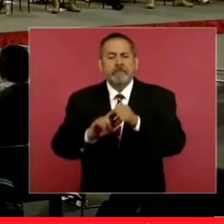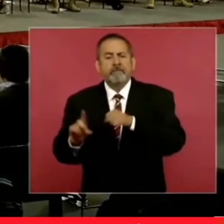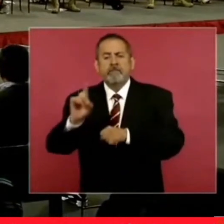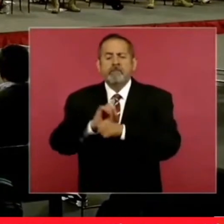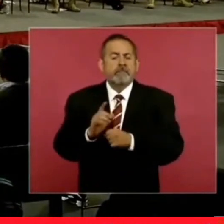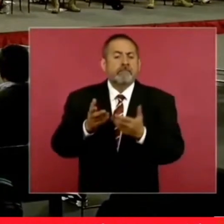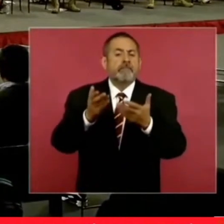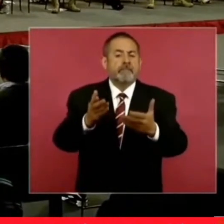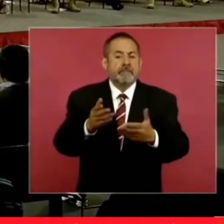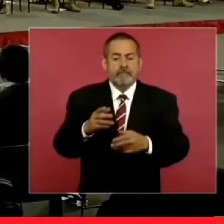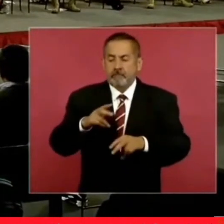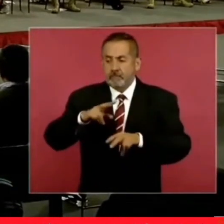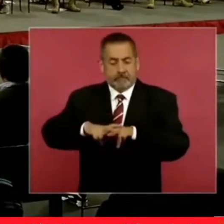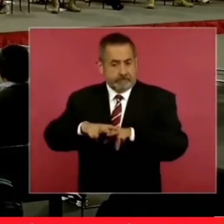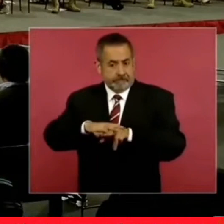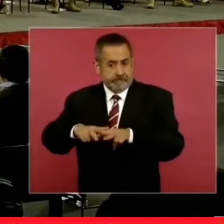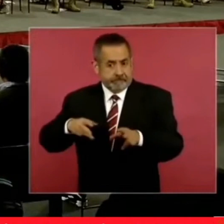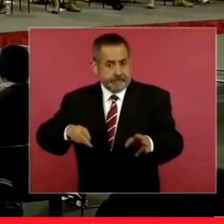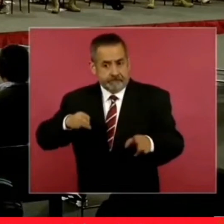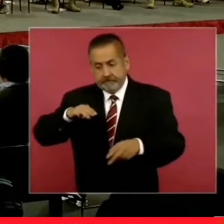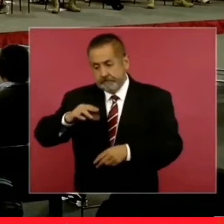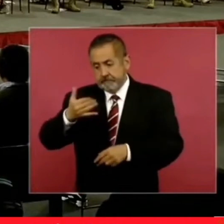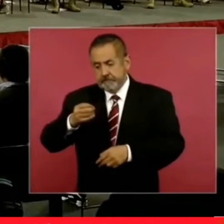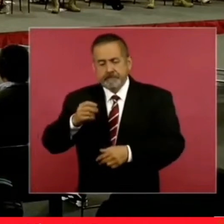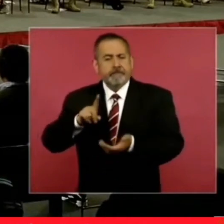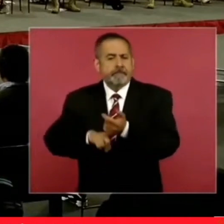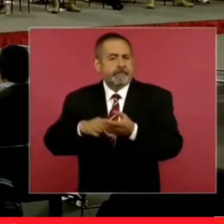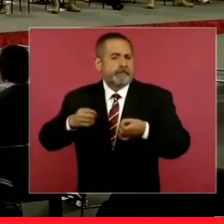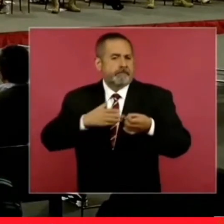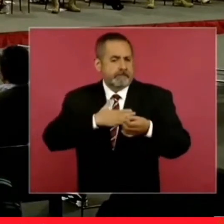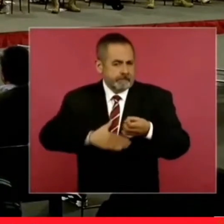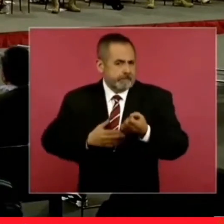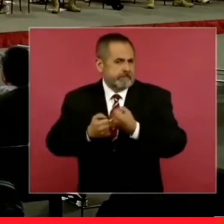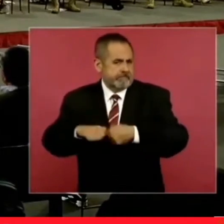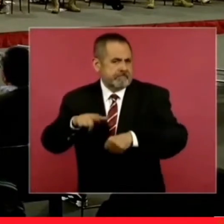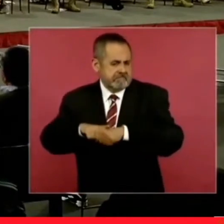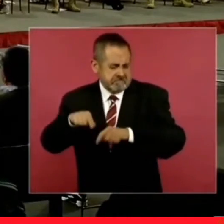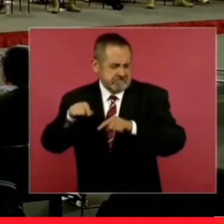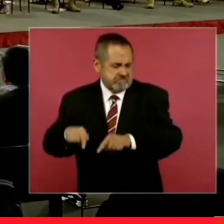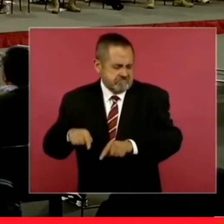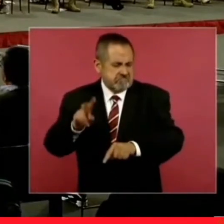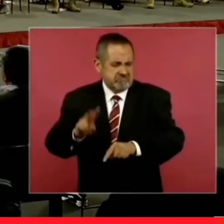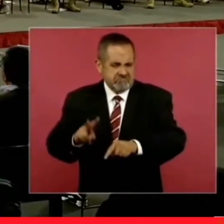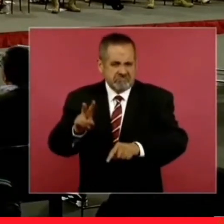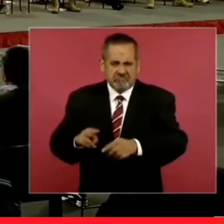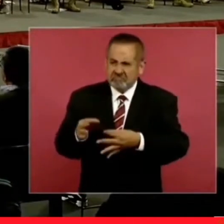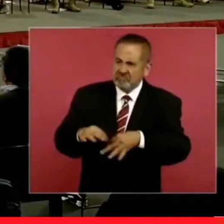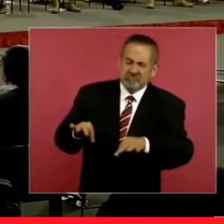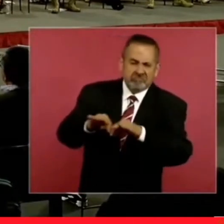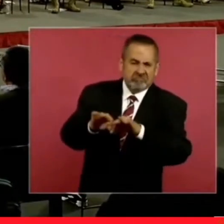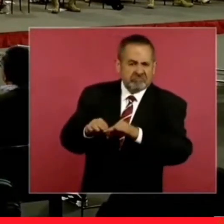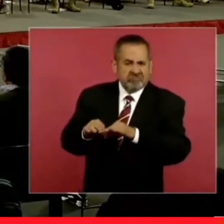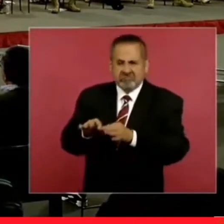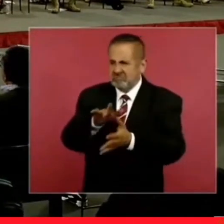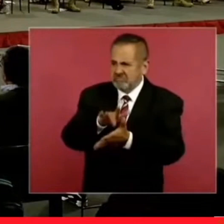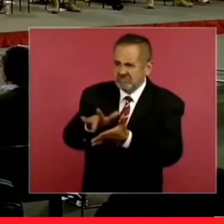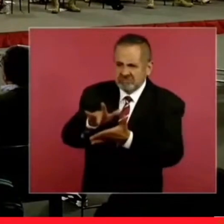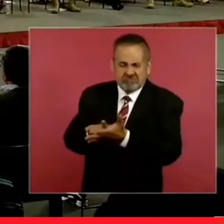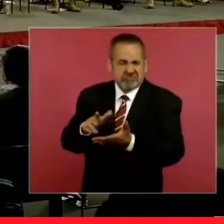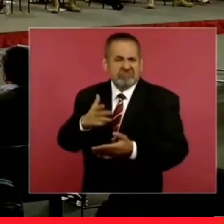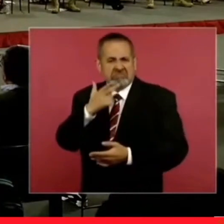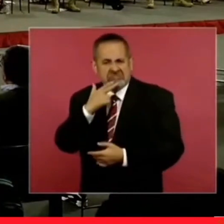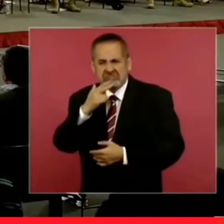hablaremos del tren maya el tren de la justicia social un proyecto de gran impacto económico y social para